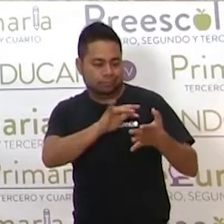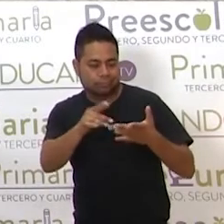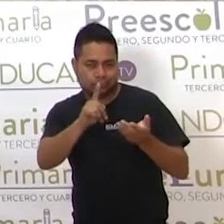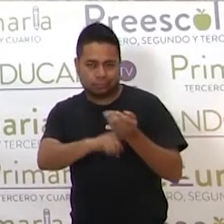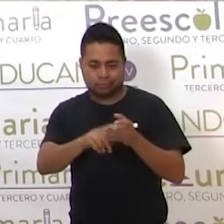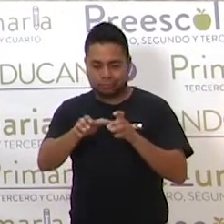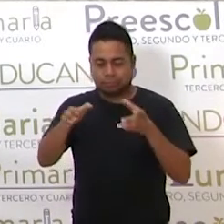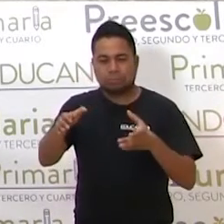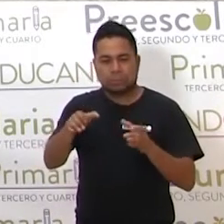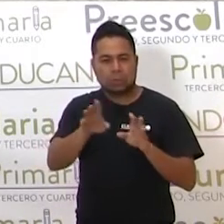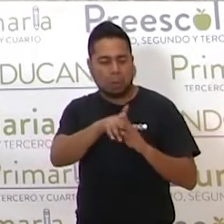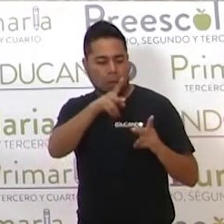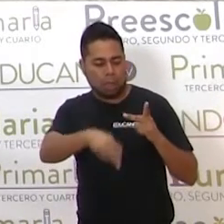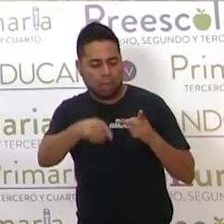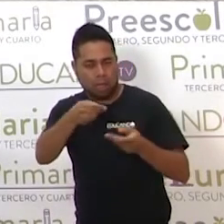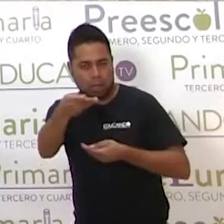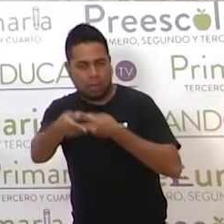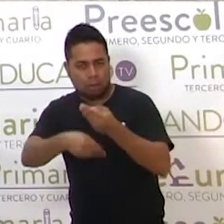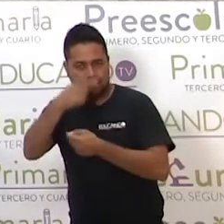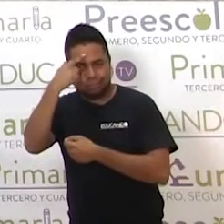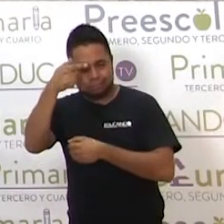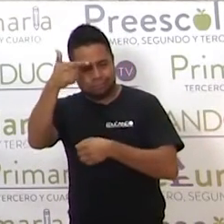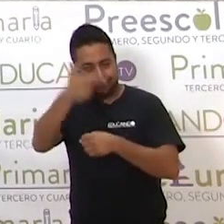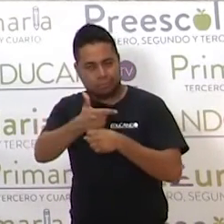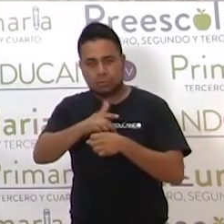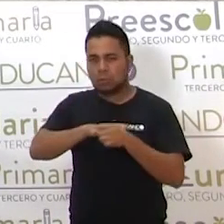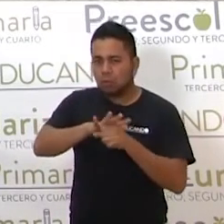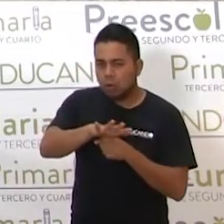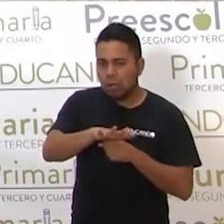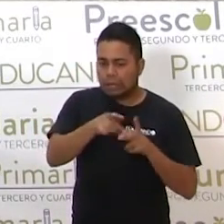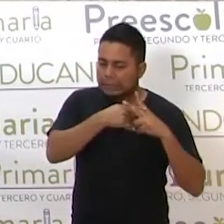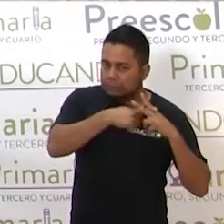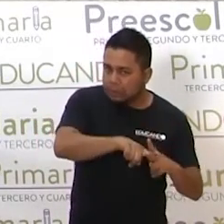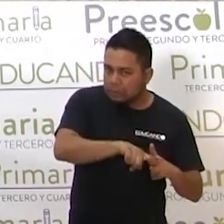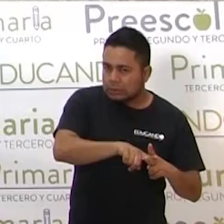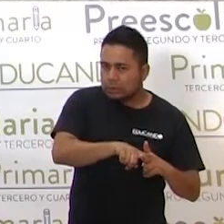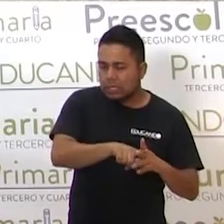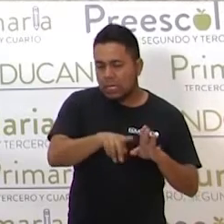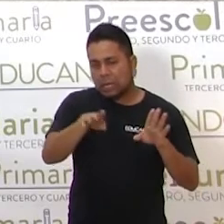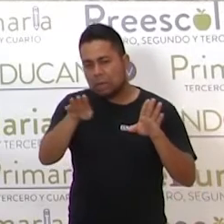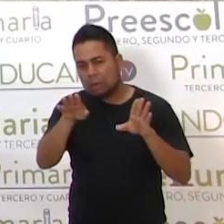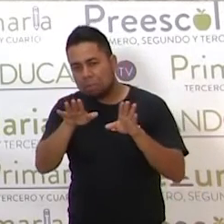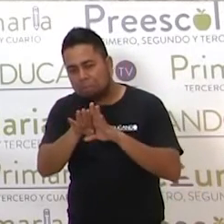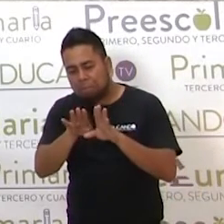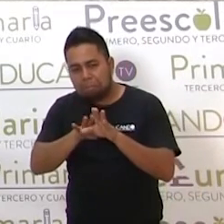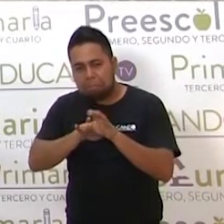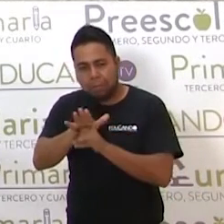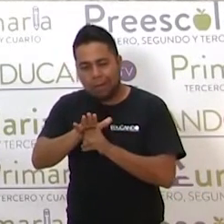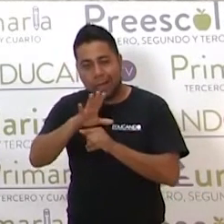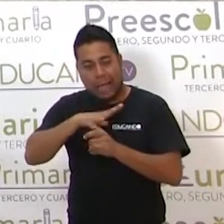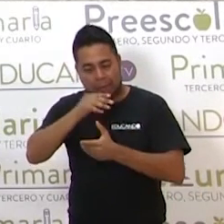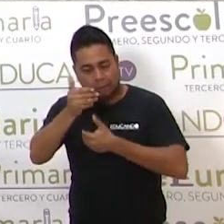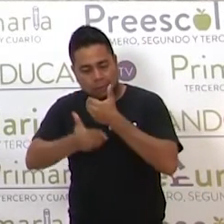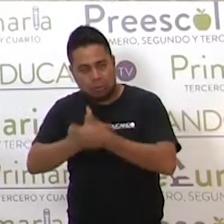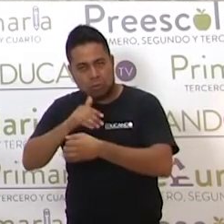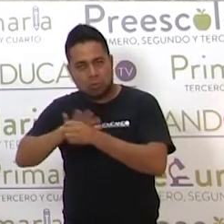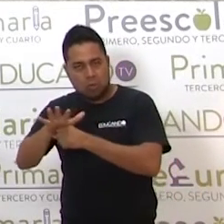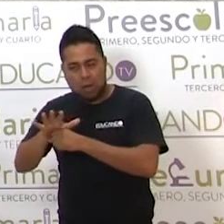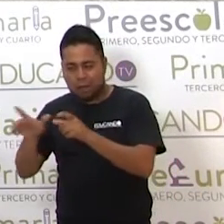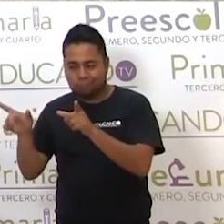cuento para que ustedes se dieran cuenta de un planteamiento, de un desarrollo y del